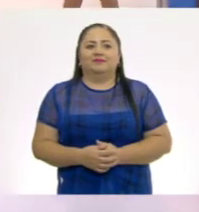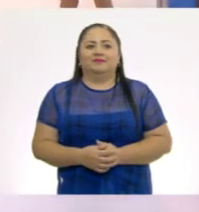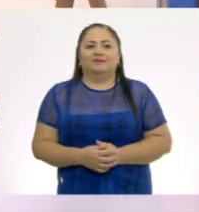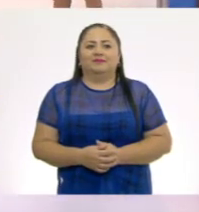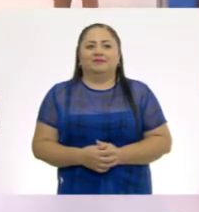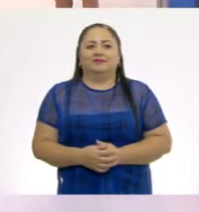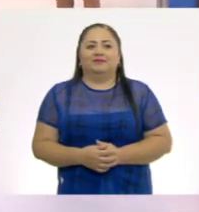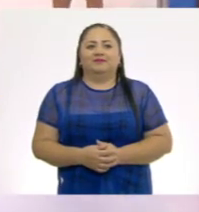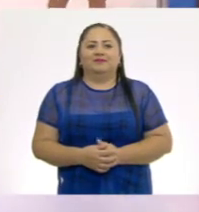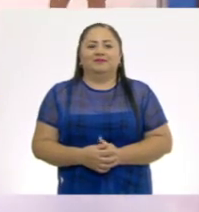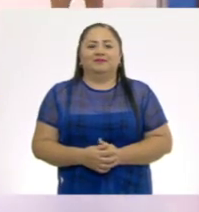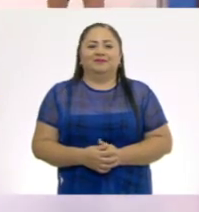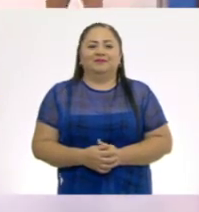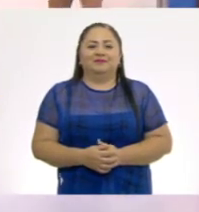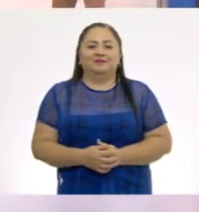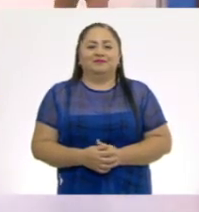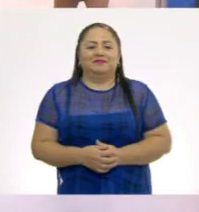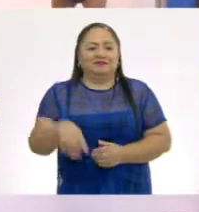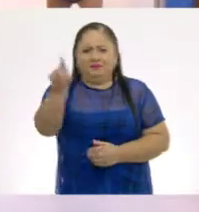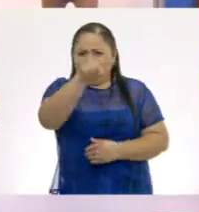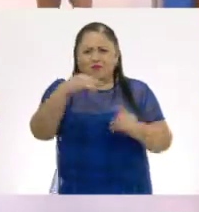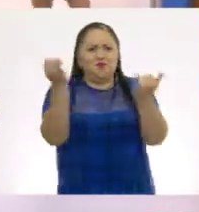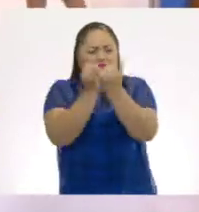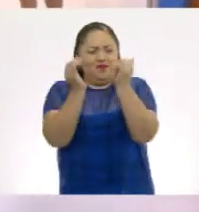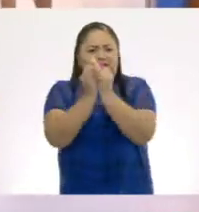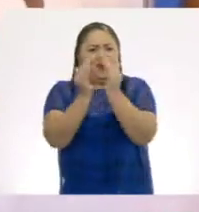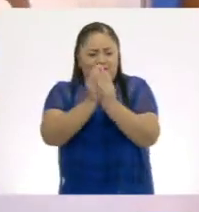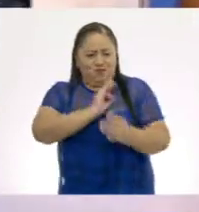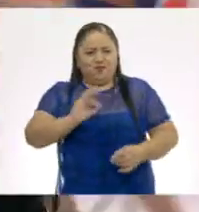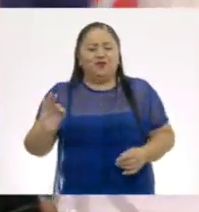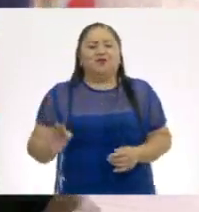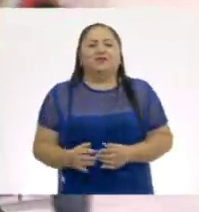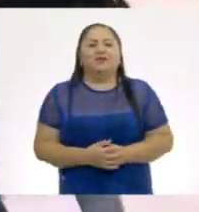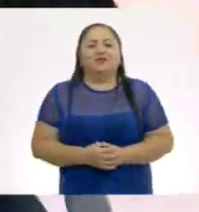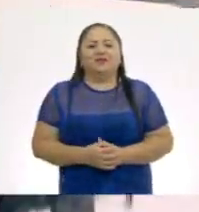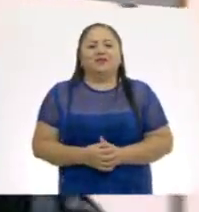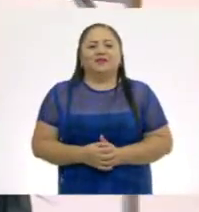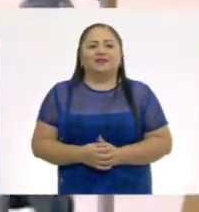Muy bien. Inténtenlo, niños. Son más.